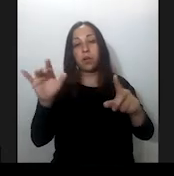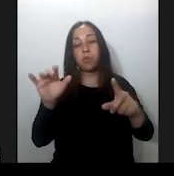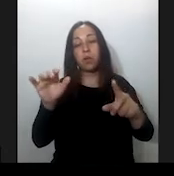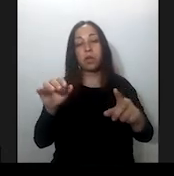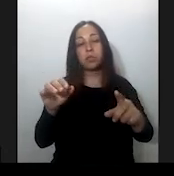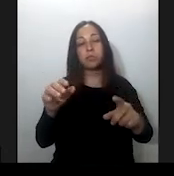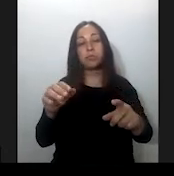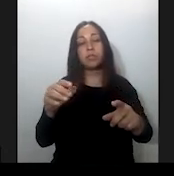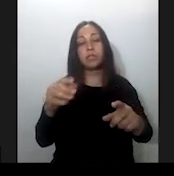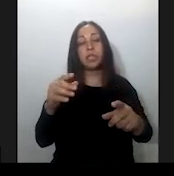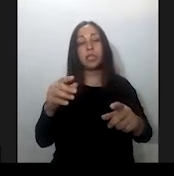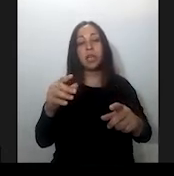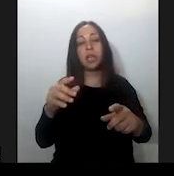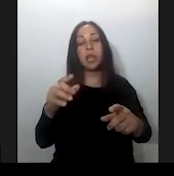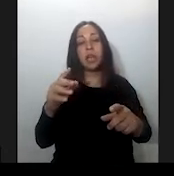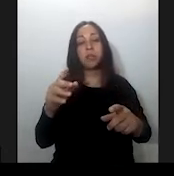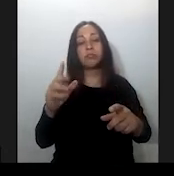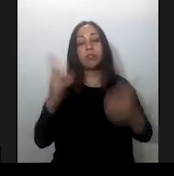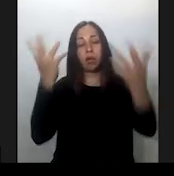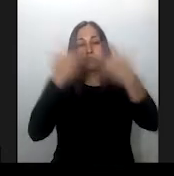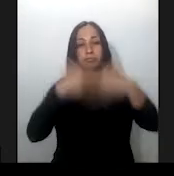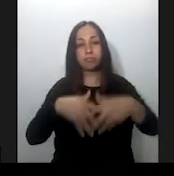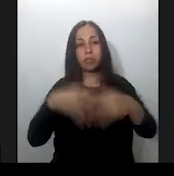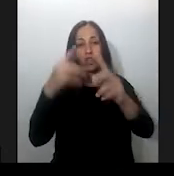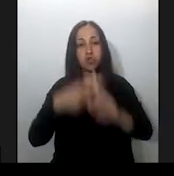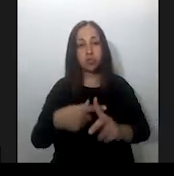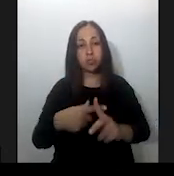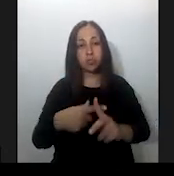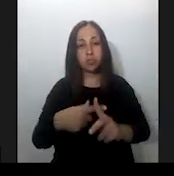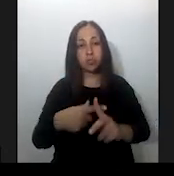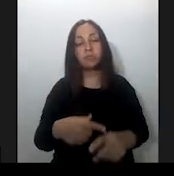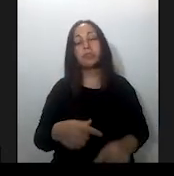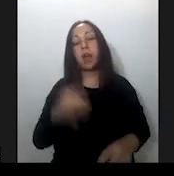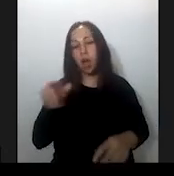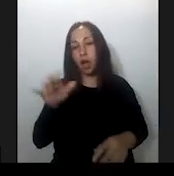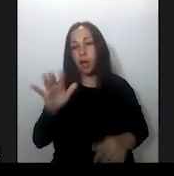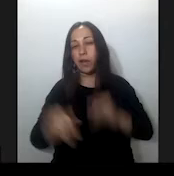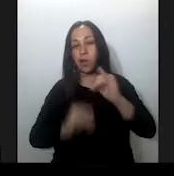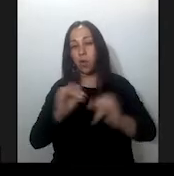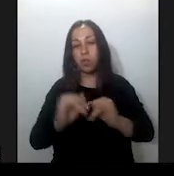los compañeros, que autosuma. Vamos a insertar una función y ahí les cuento un poquito.